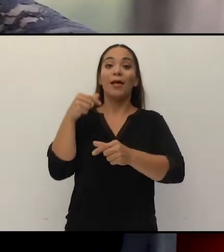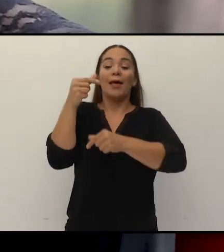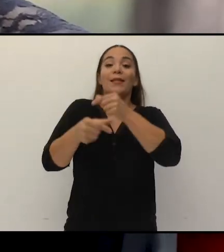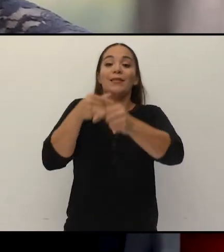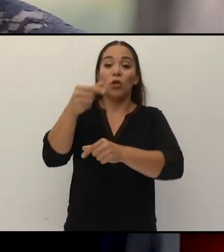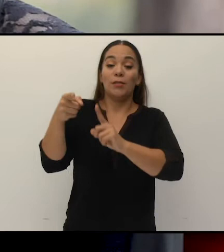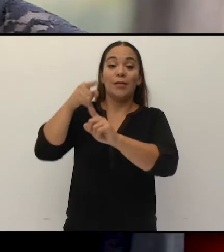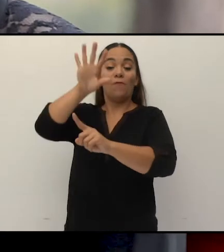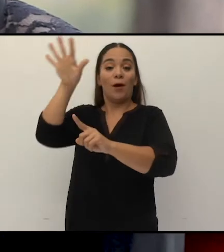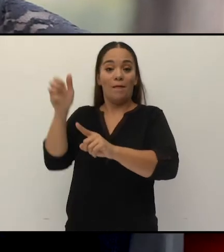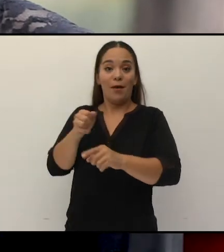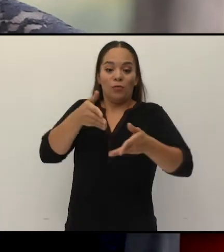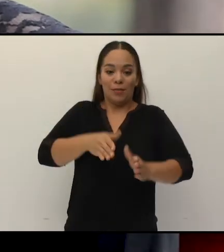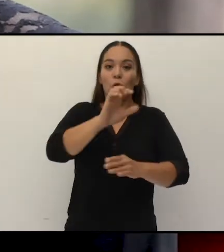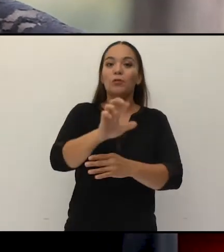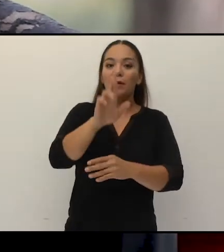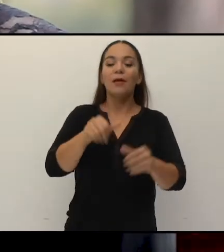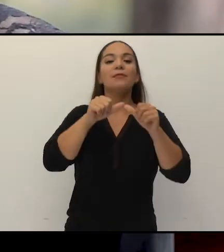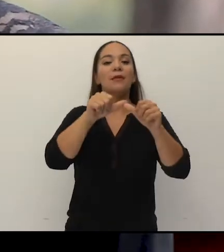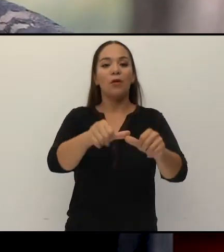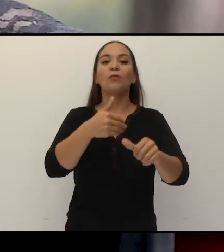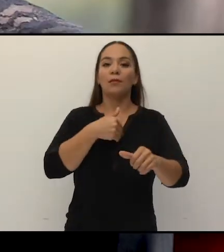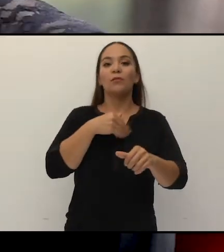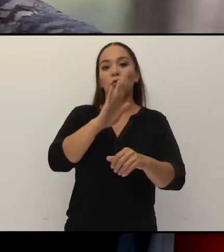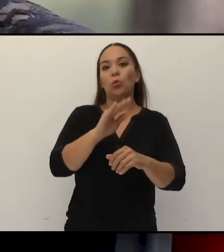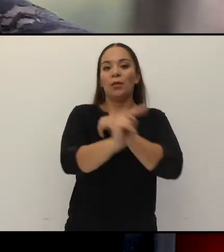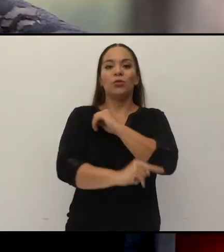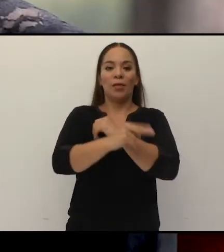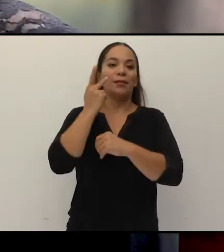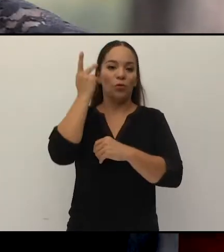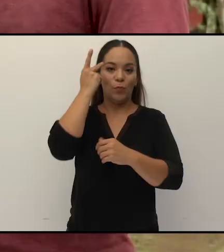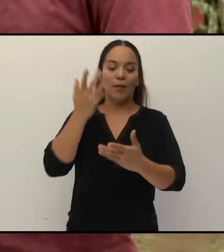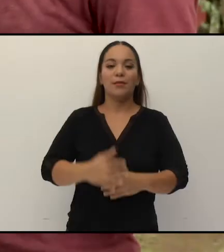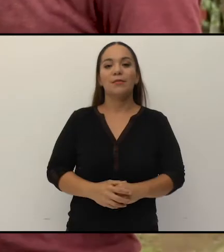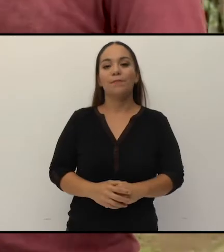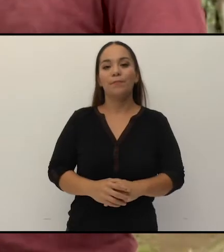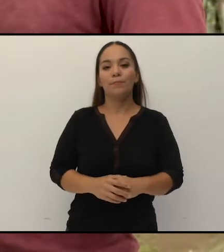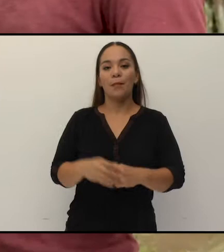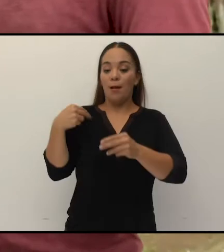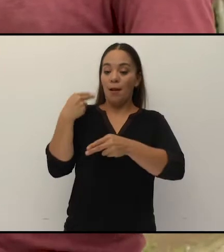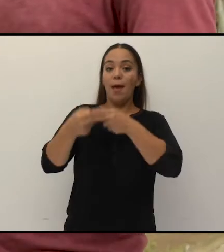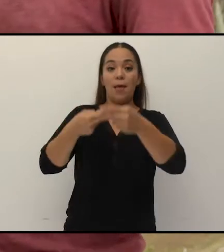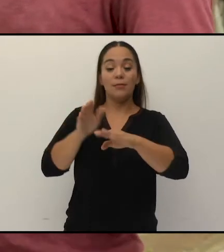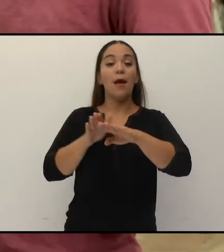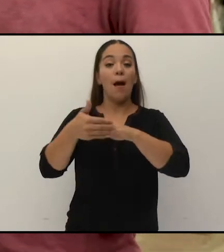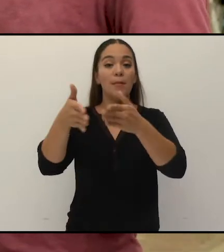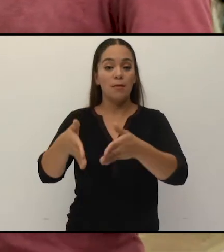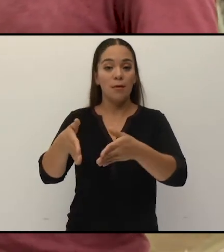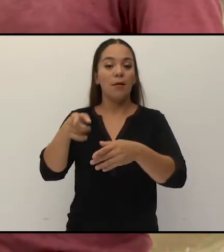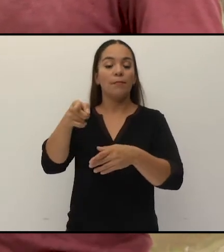2 o 3 generaciones de afrocaribeños nacidos en Costa Rica siguieran manteniendo la nacionalidad de sus padres. La herencia